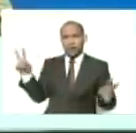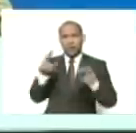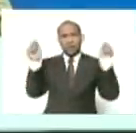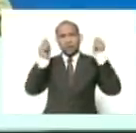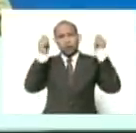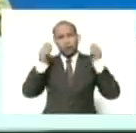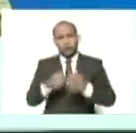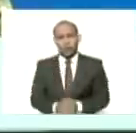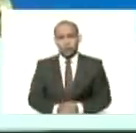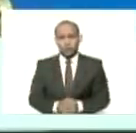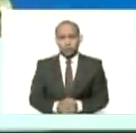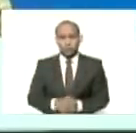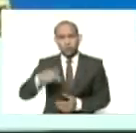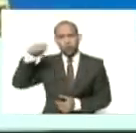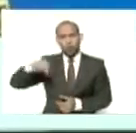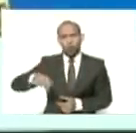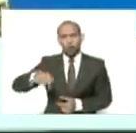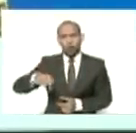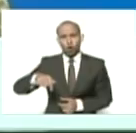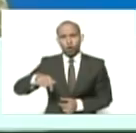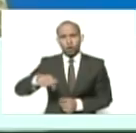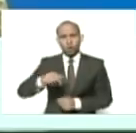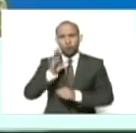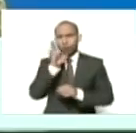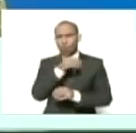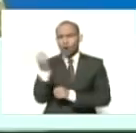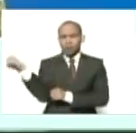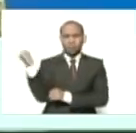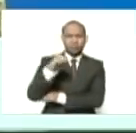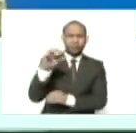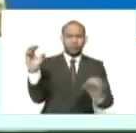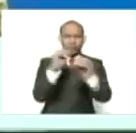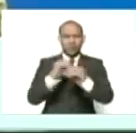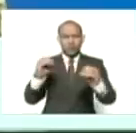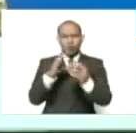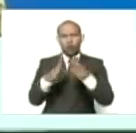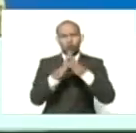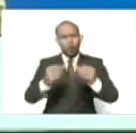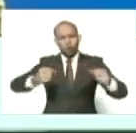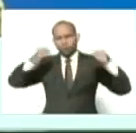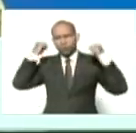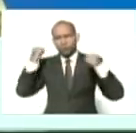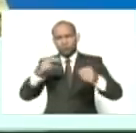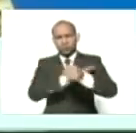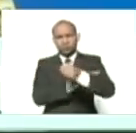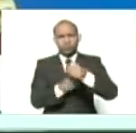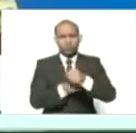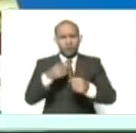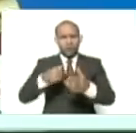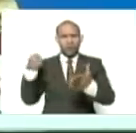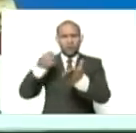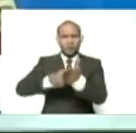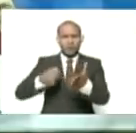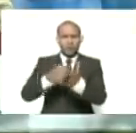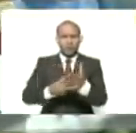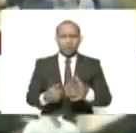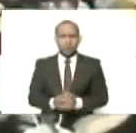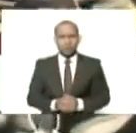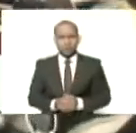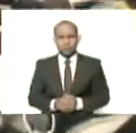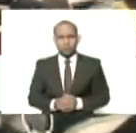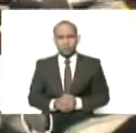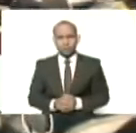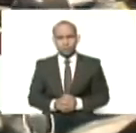victoriosos, hoy invencible. Tenemos que hacernos invencibles en toda esta batalla.